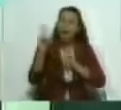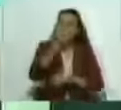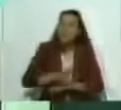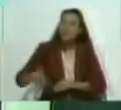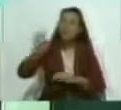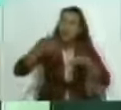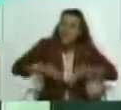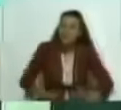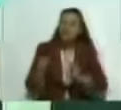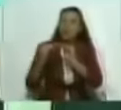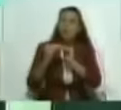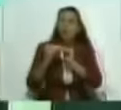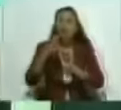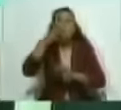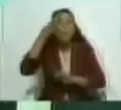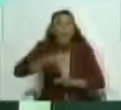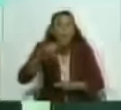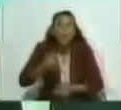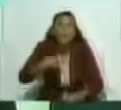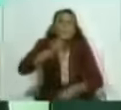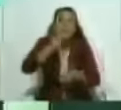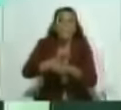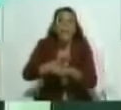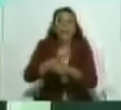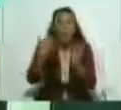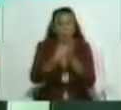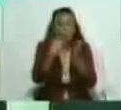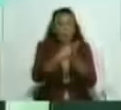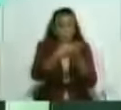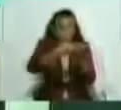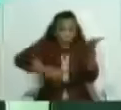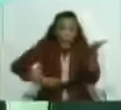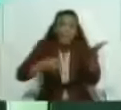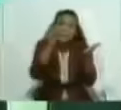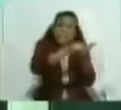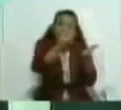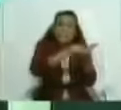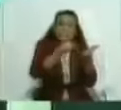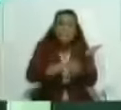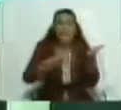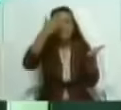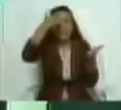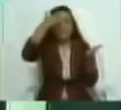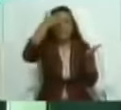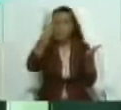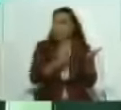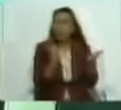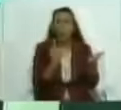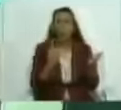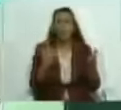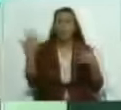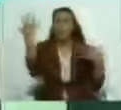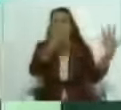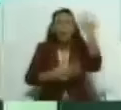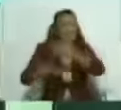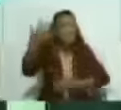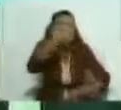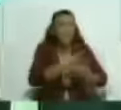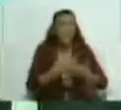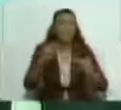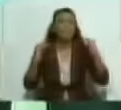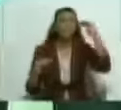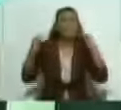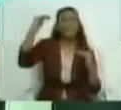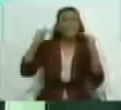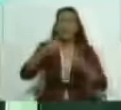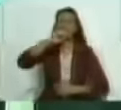venezolanos. Y por eso, lo primero que establecemos es que tenemos que entender que no podemos confundir diferencias